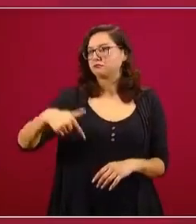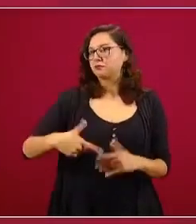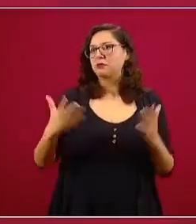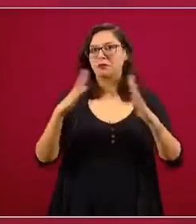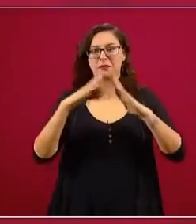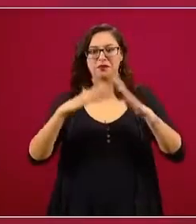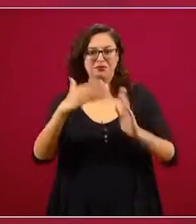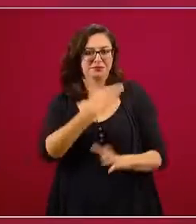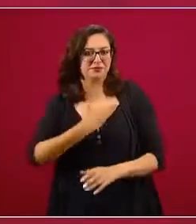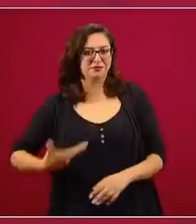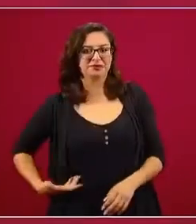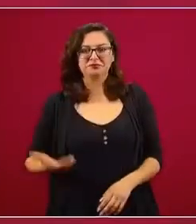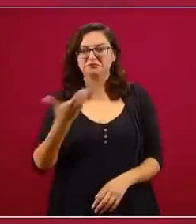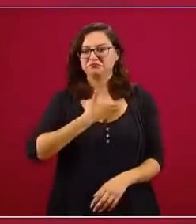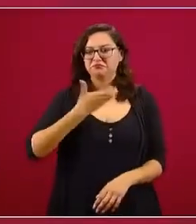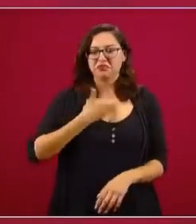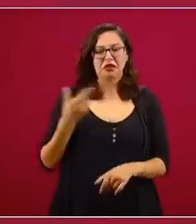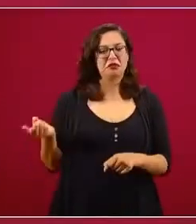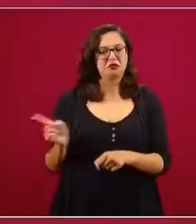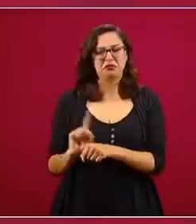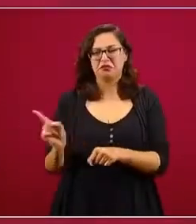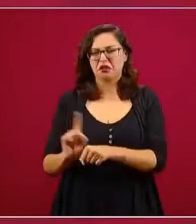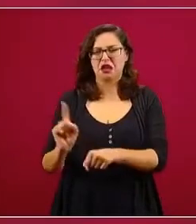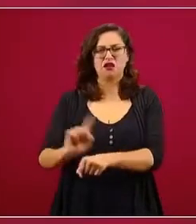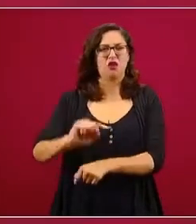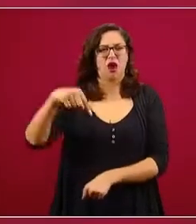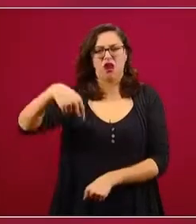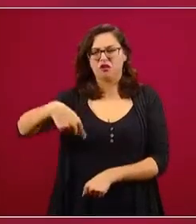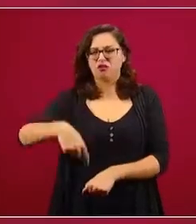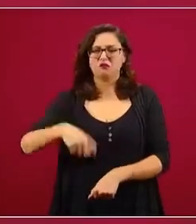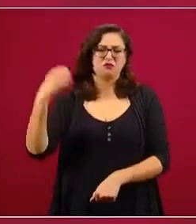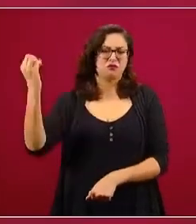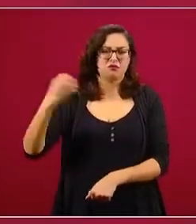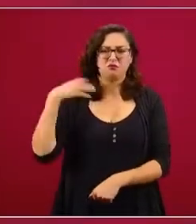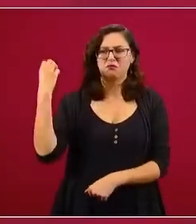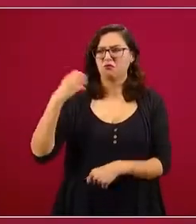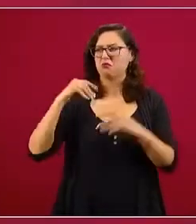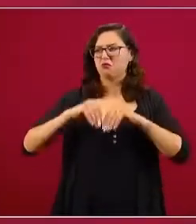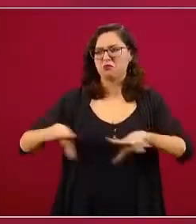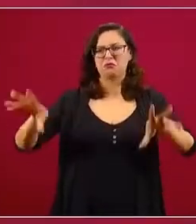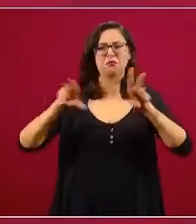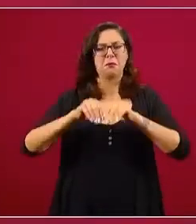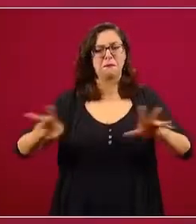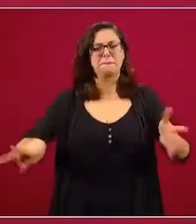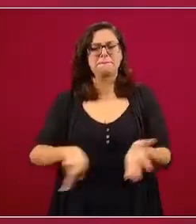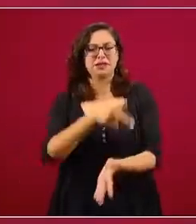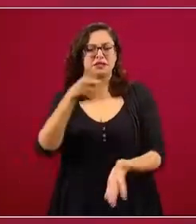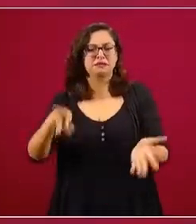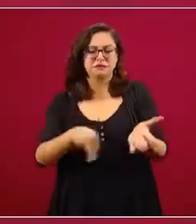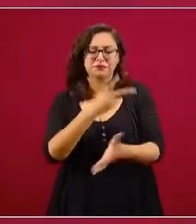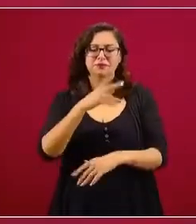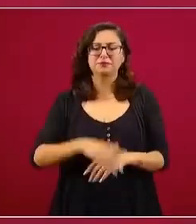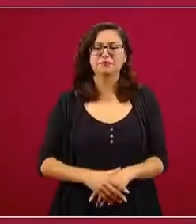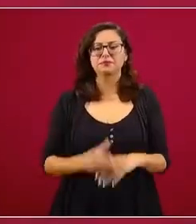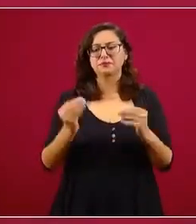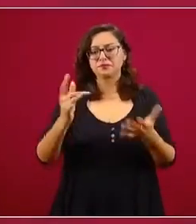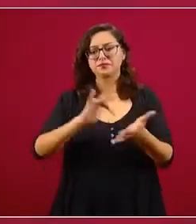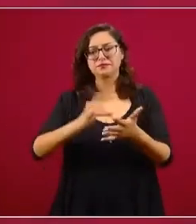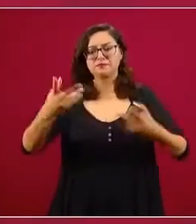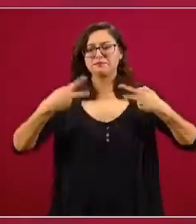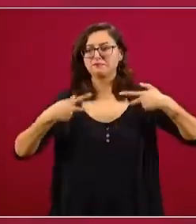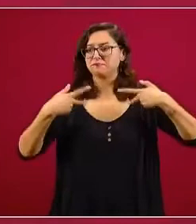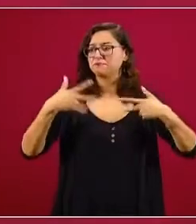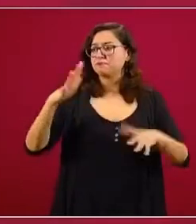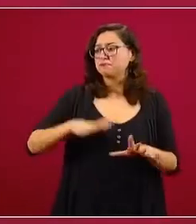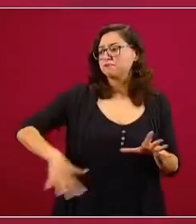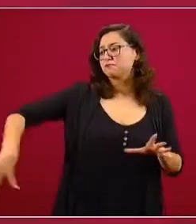todas las noches prácticamente se emite esta conferencia. Agradecemos también a la población que en este